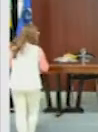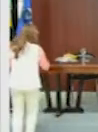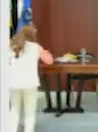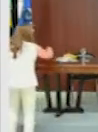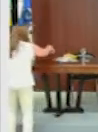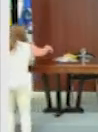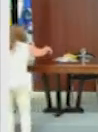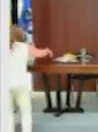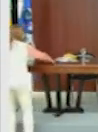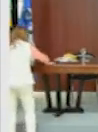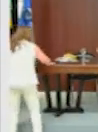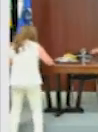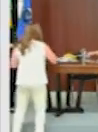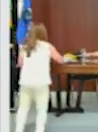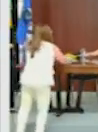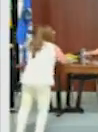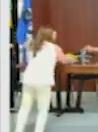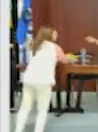Permiso. ¿Este es para pasar?